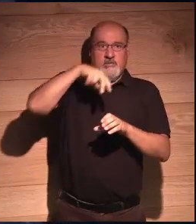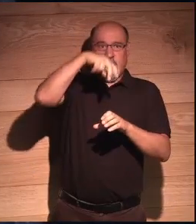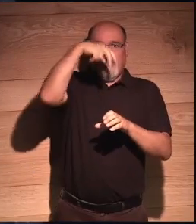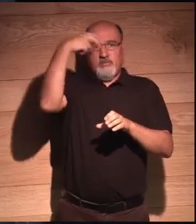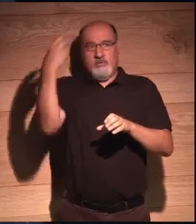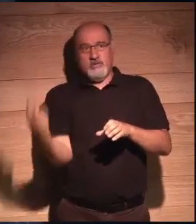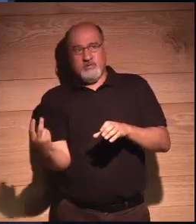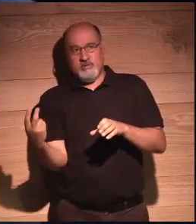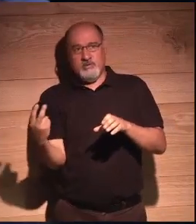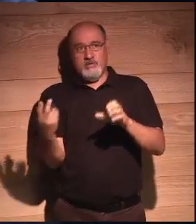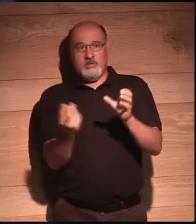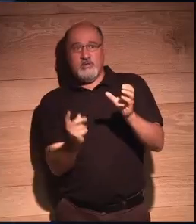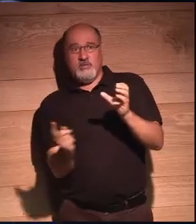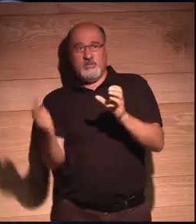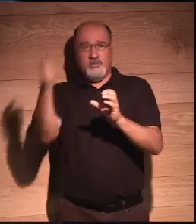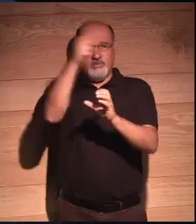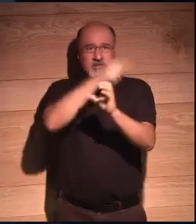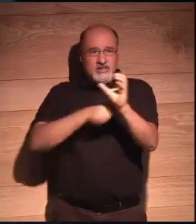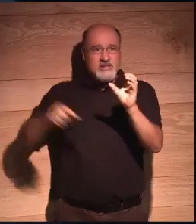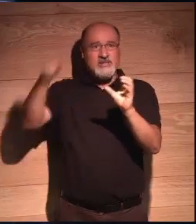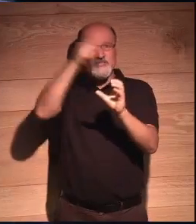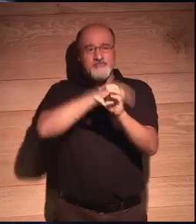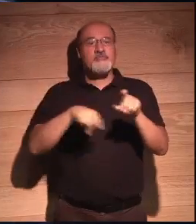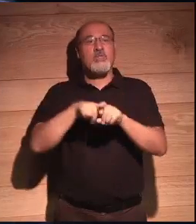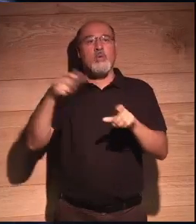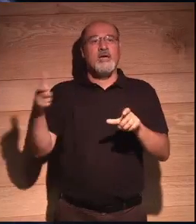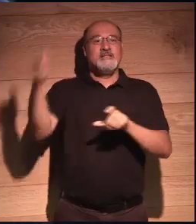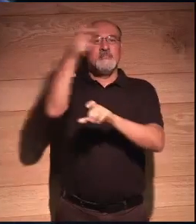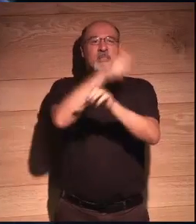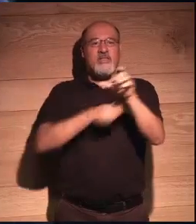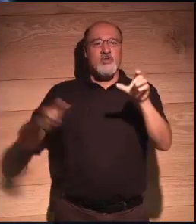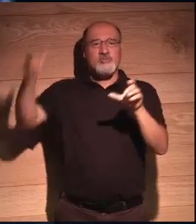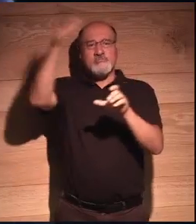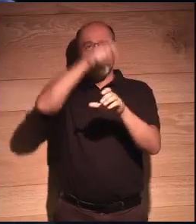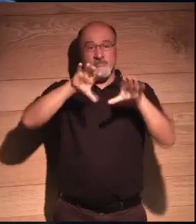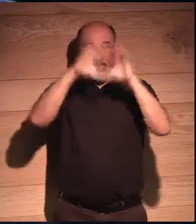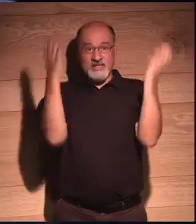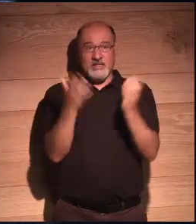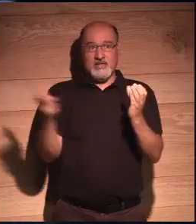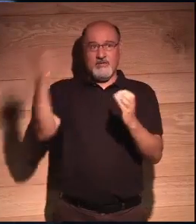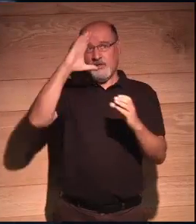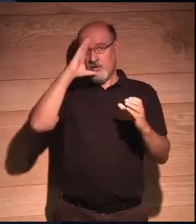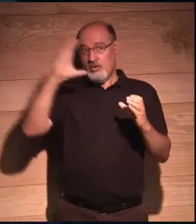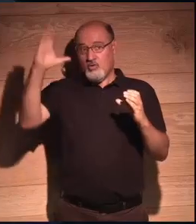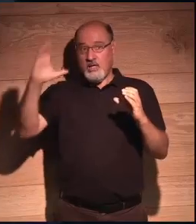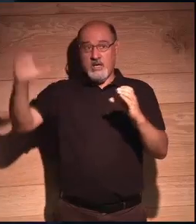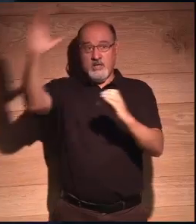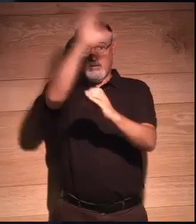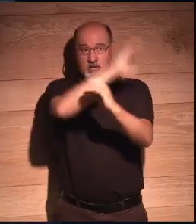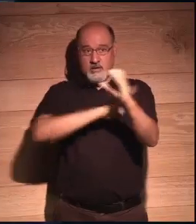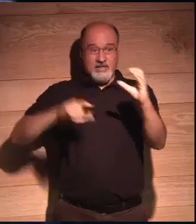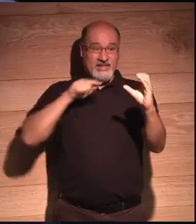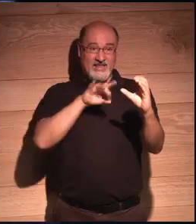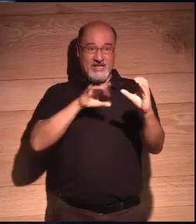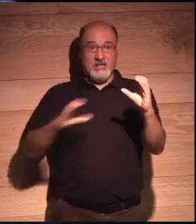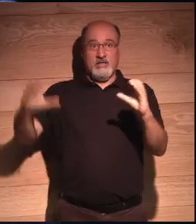hacia este lado y me sigo cayendo. Es decir, la estación espacial se está cayendo constantemente sobre la Tierra. La Luna se está cayendo constantemente sobre la